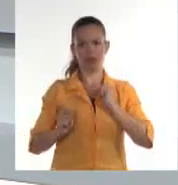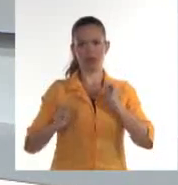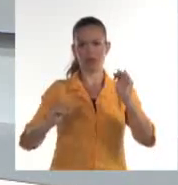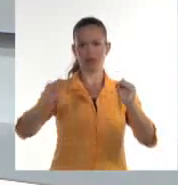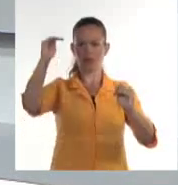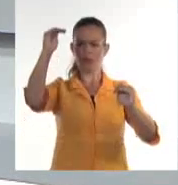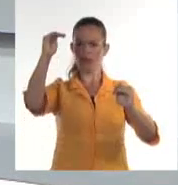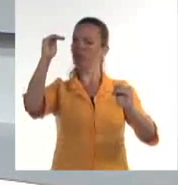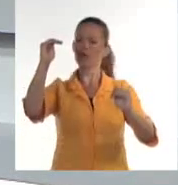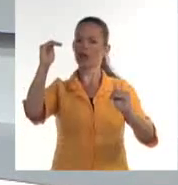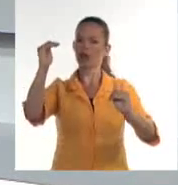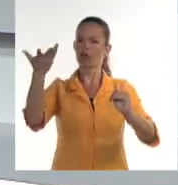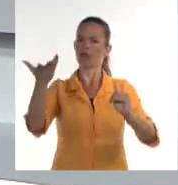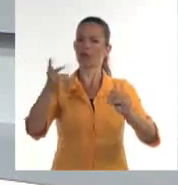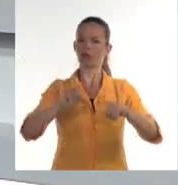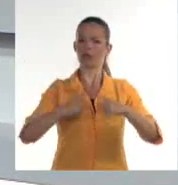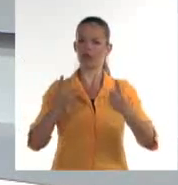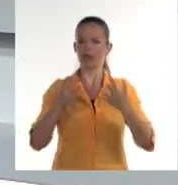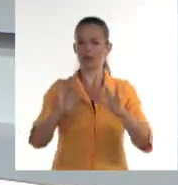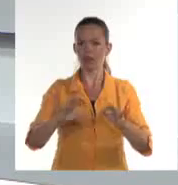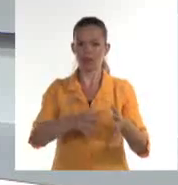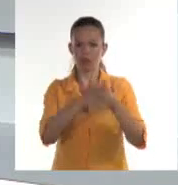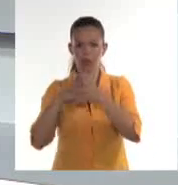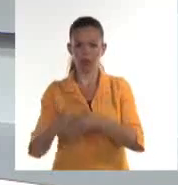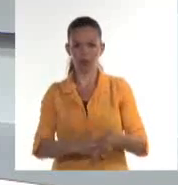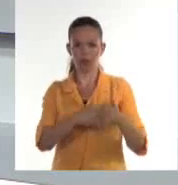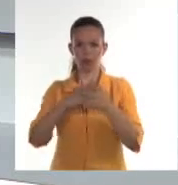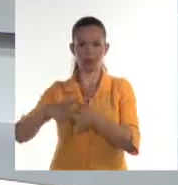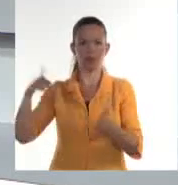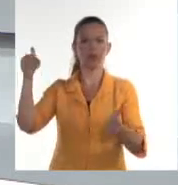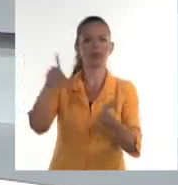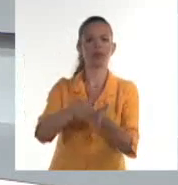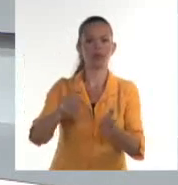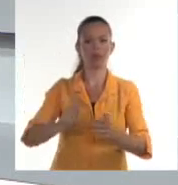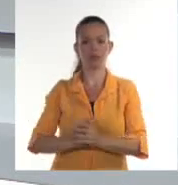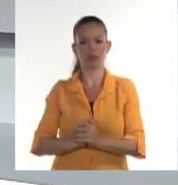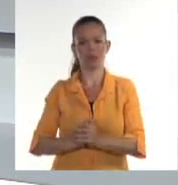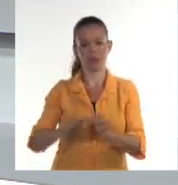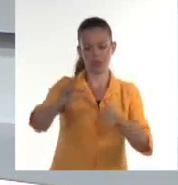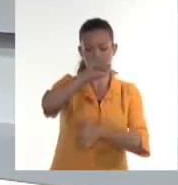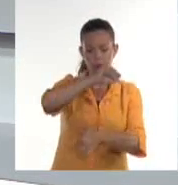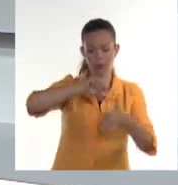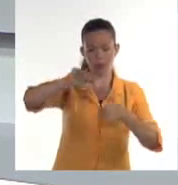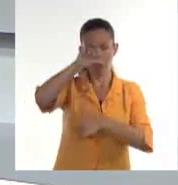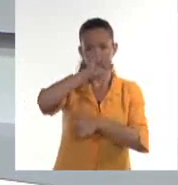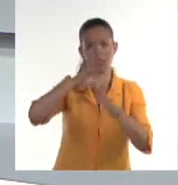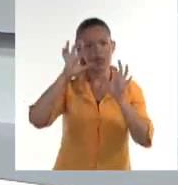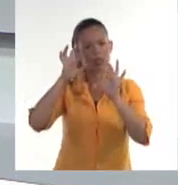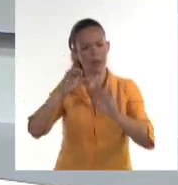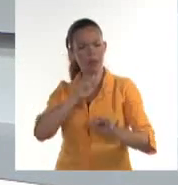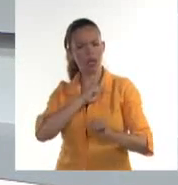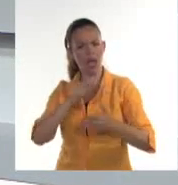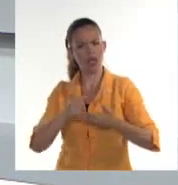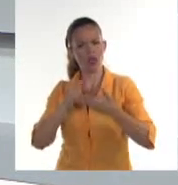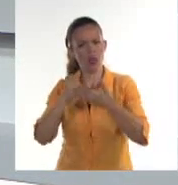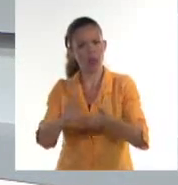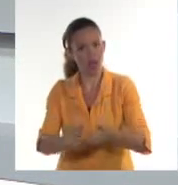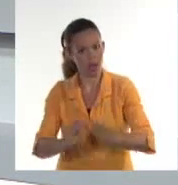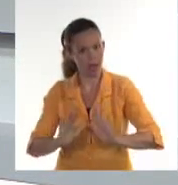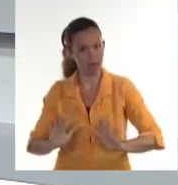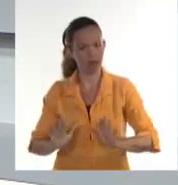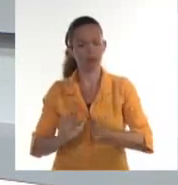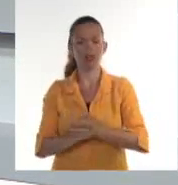de Haití se trata. CARICOM convocó a los líderes del área, pero el secretario estadounidense de Estado, Antony Blinken, fue el gran protagonista